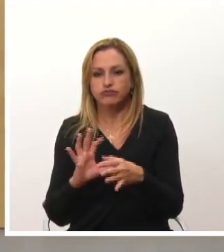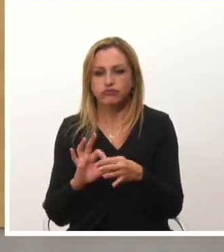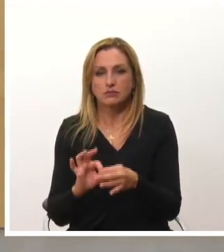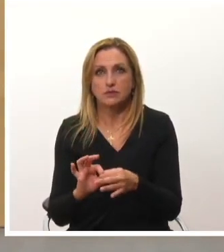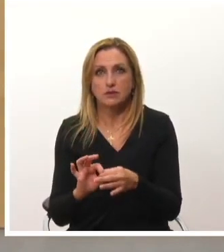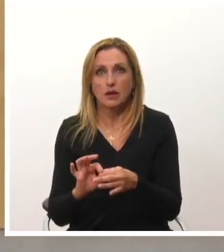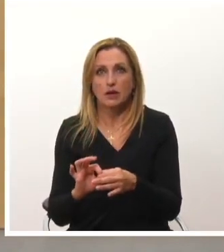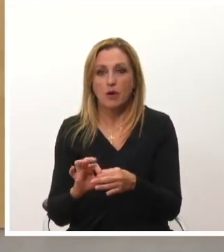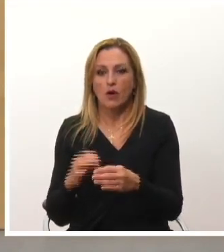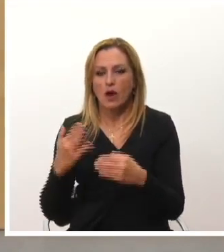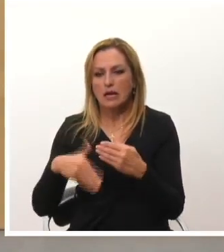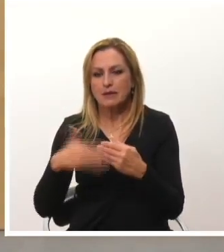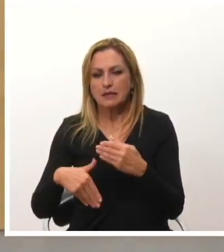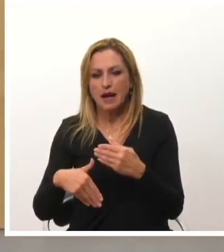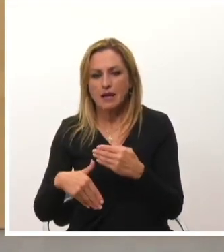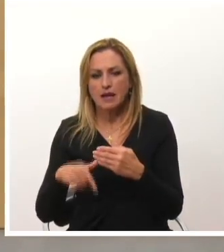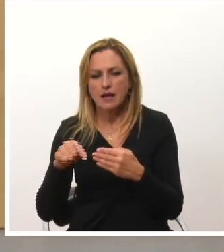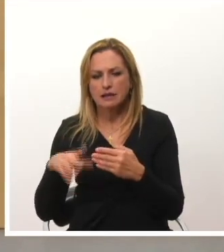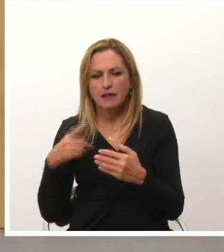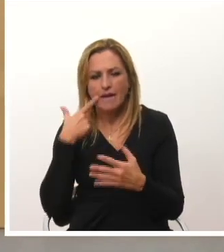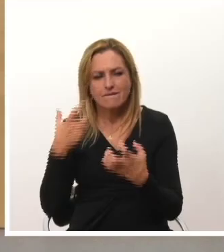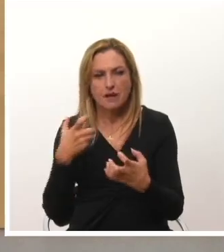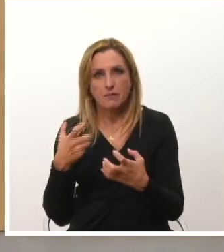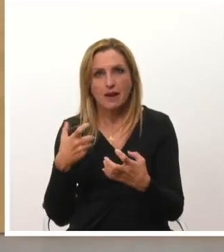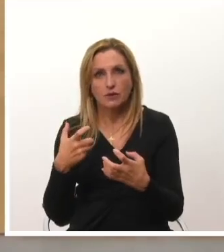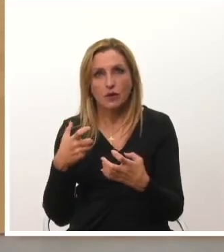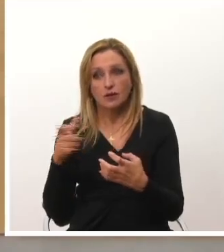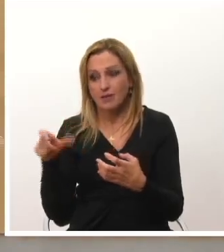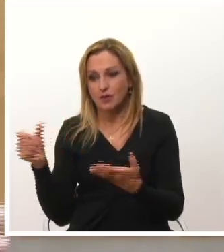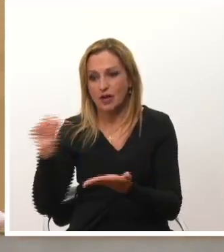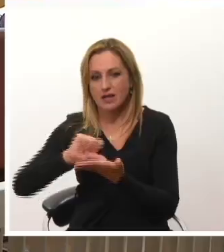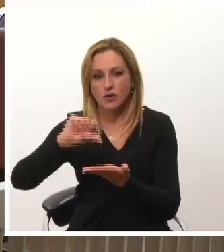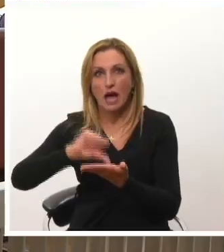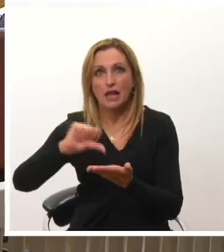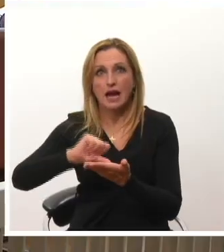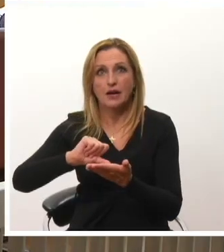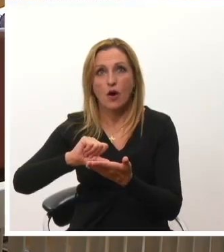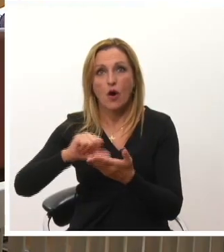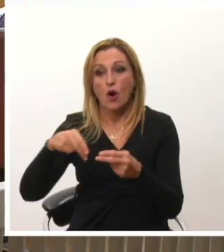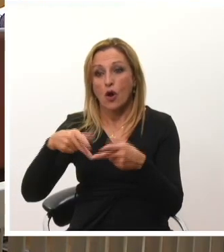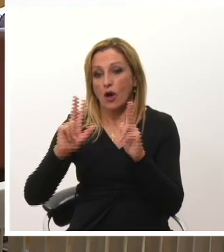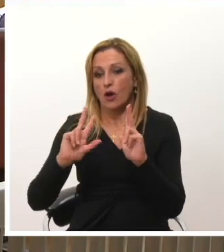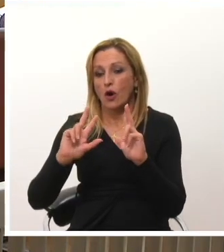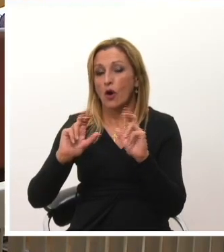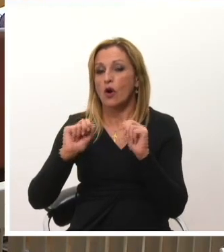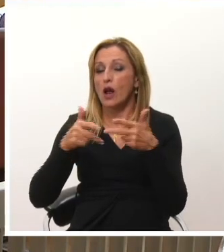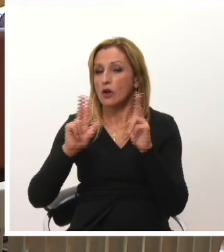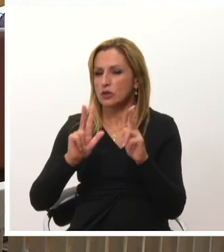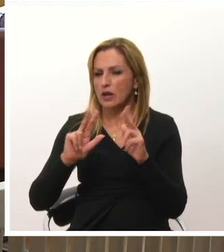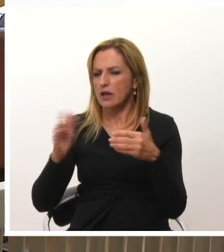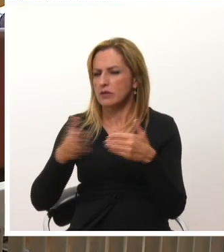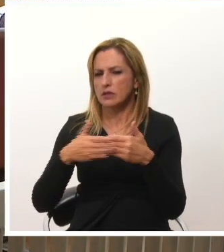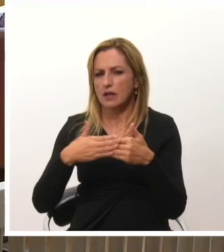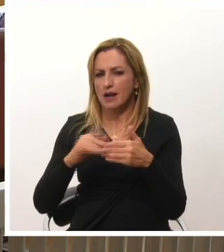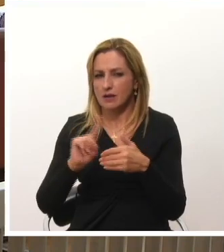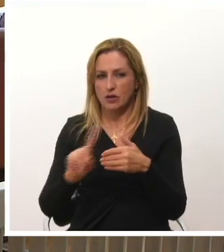limitar todo lo posible ese impacto entre los entre los ciudadanos No cerramos la hostelería señor verdejo no se cerró la hostelería no se limitó